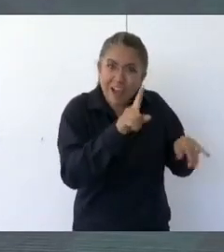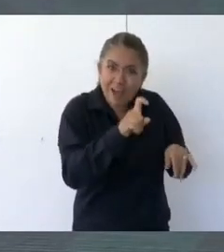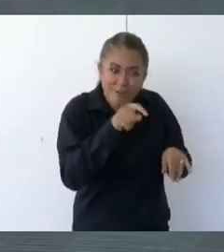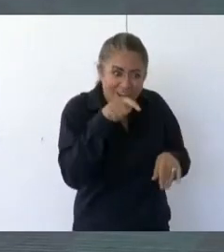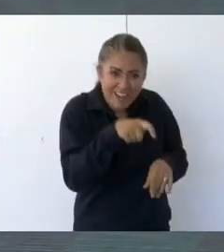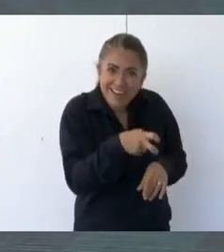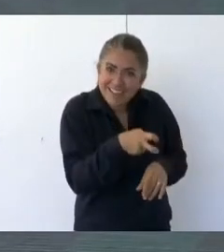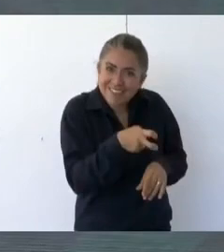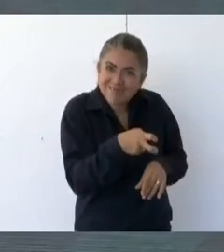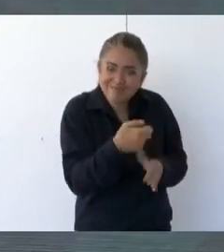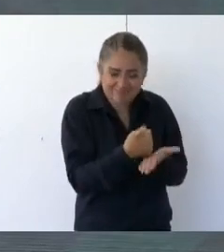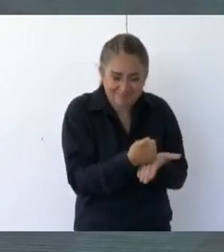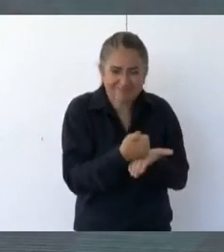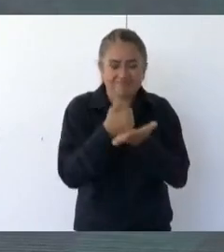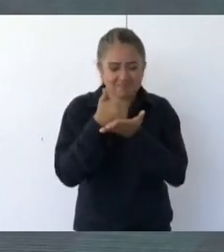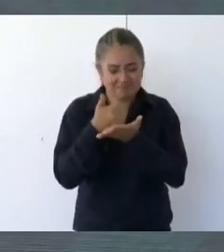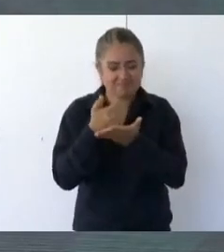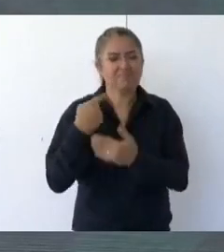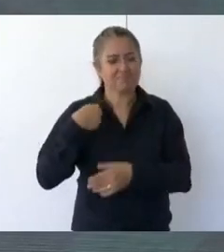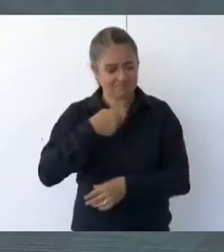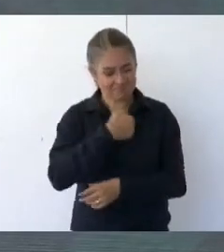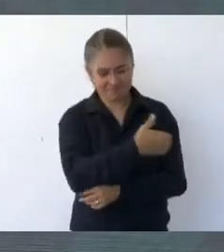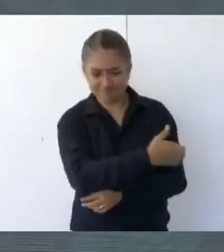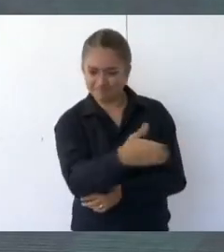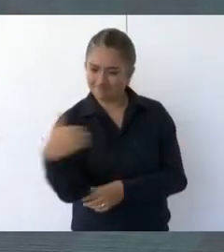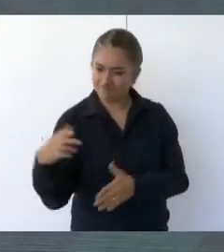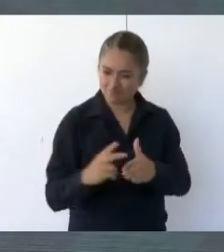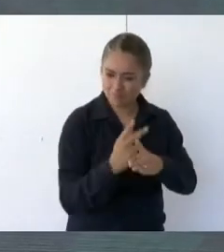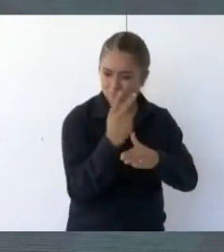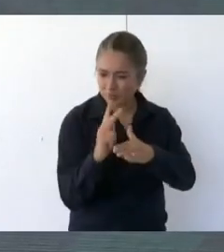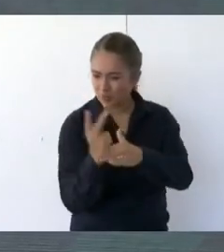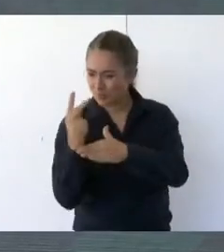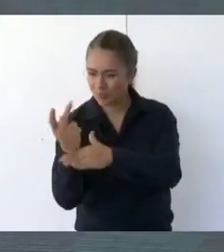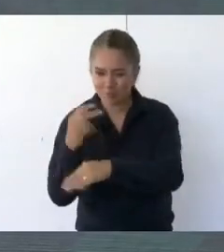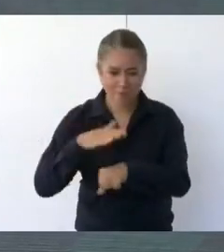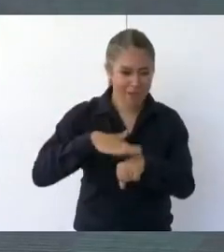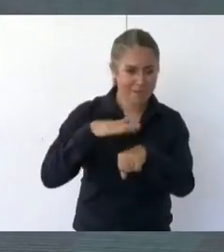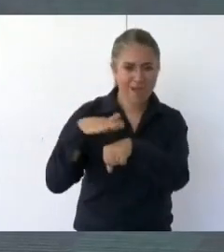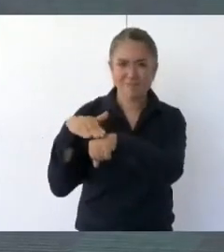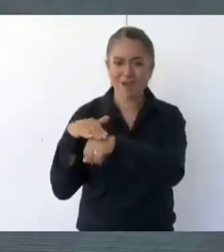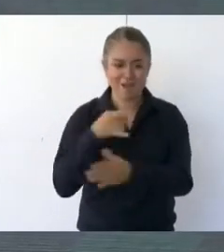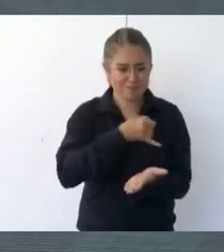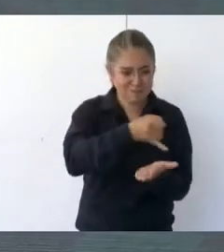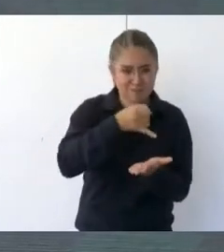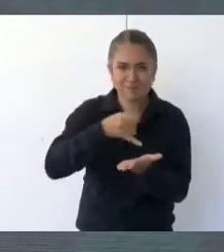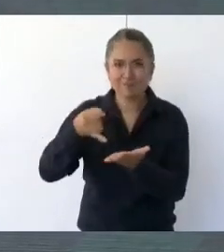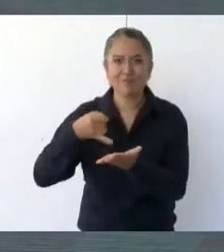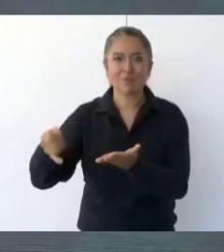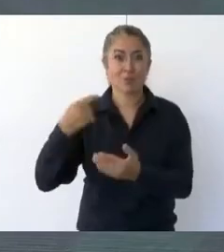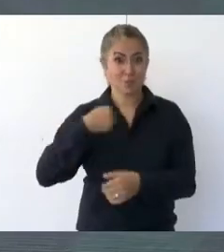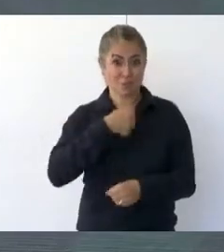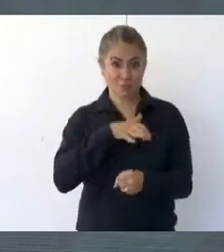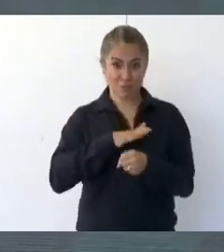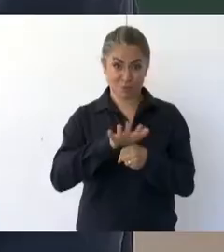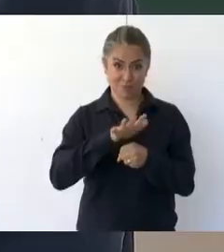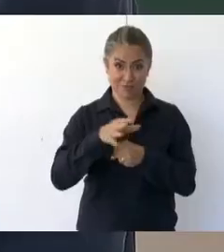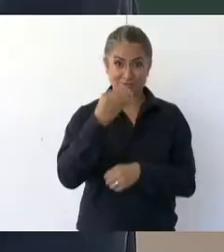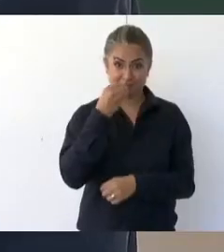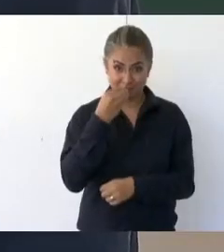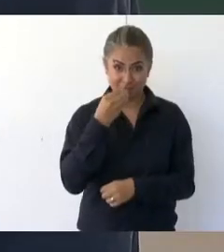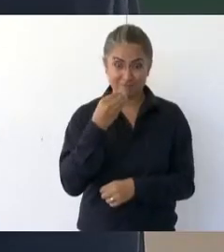ese propósito de producir más. Si logramos la autosuficiencia alimentaria,